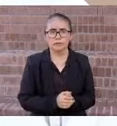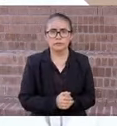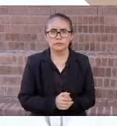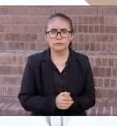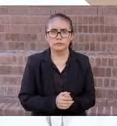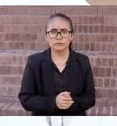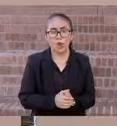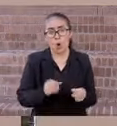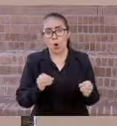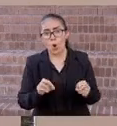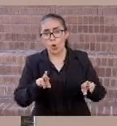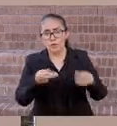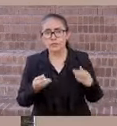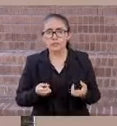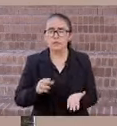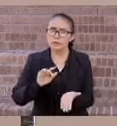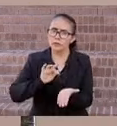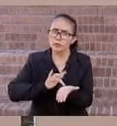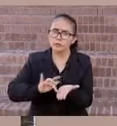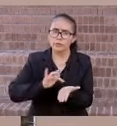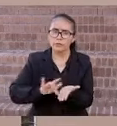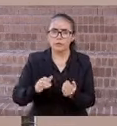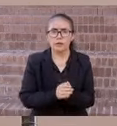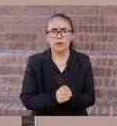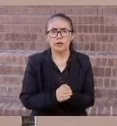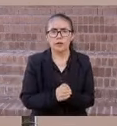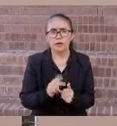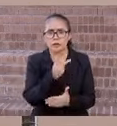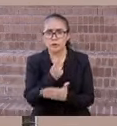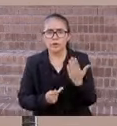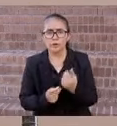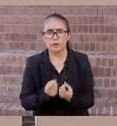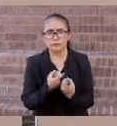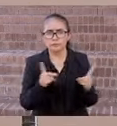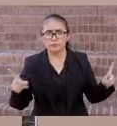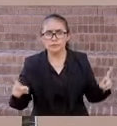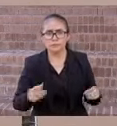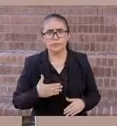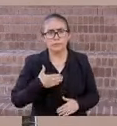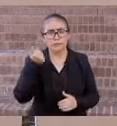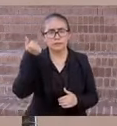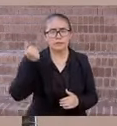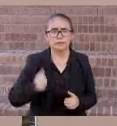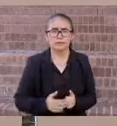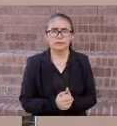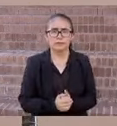recibe apoyo del programa producción por el bienestar